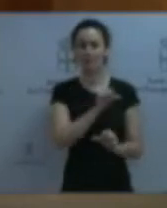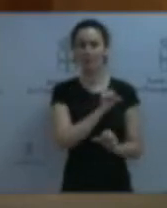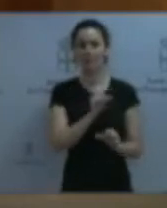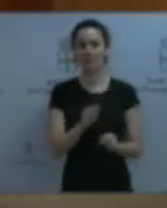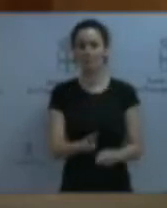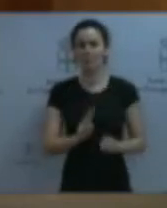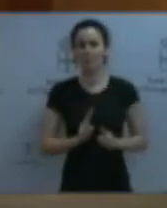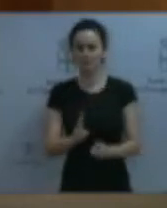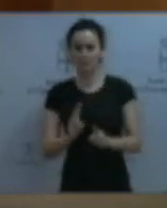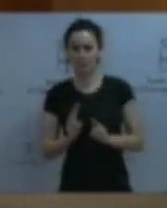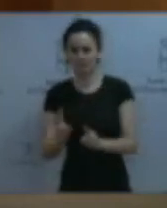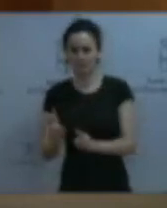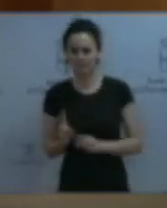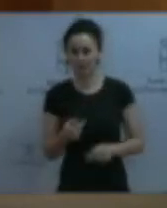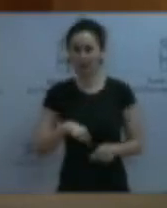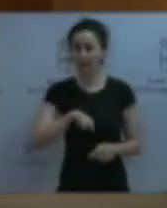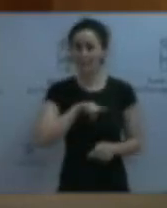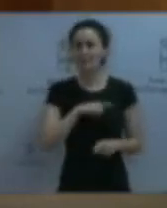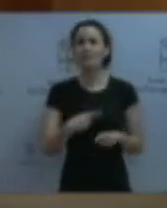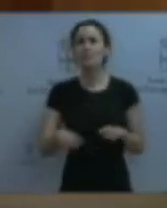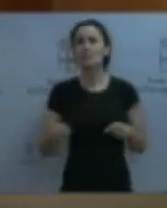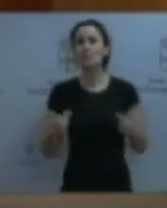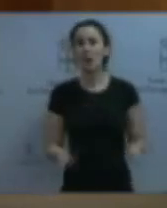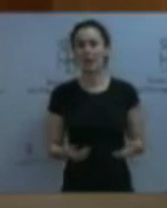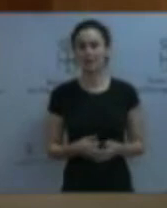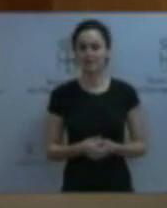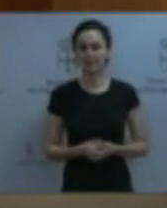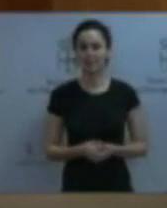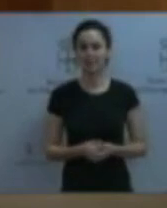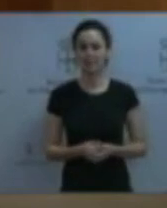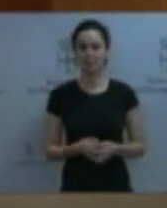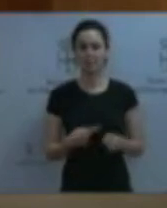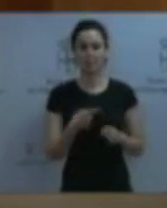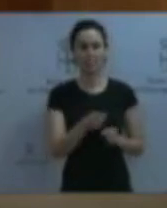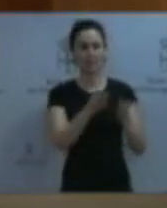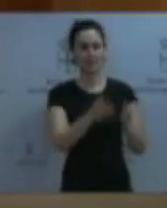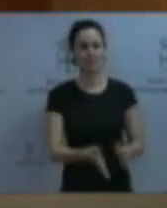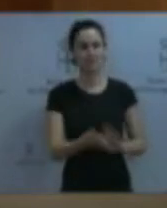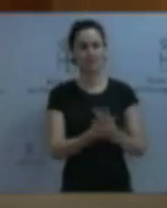me ha dado, la diferencia es que usted me habla de medidas que no lleva a cabo